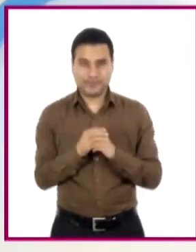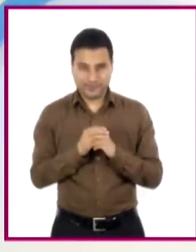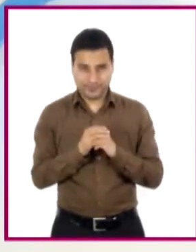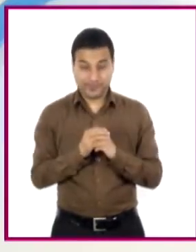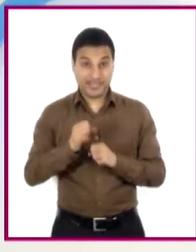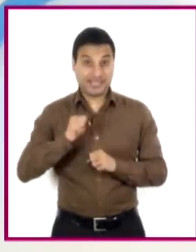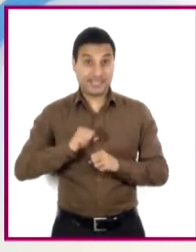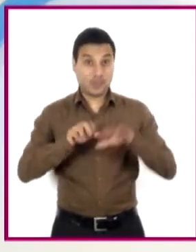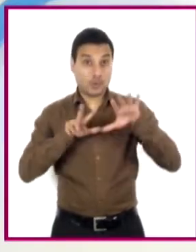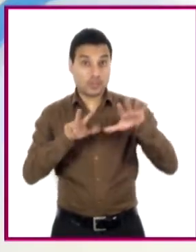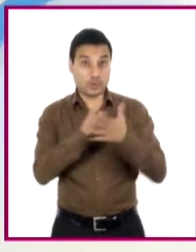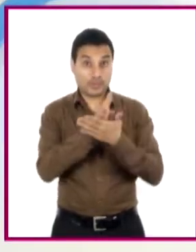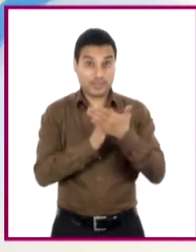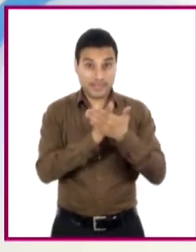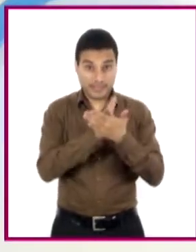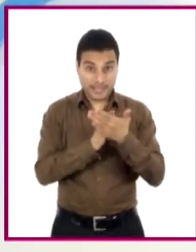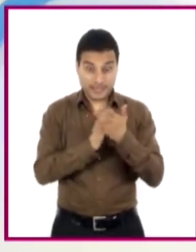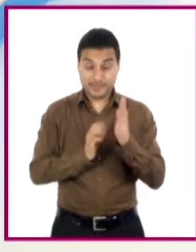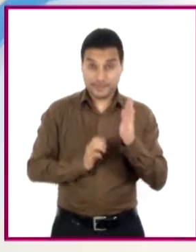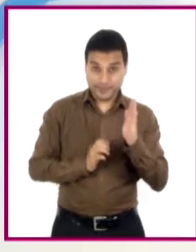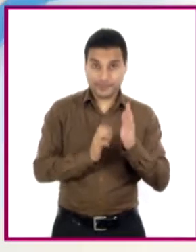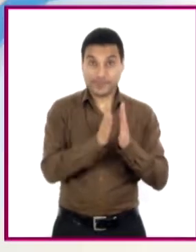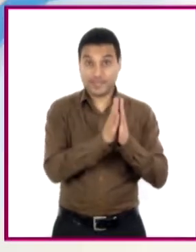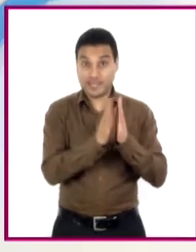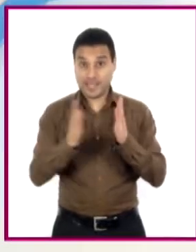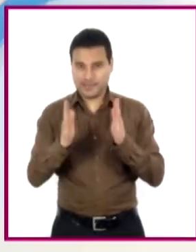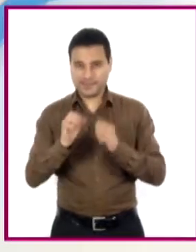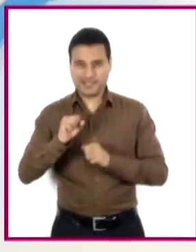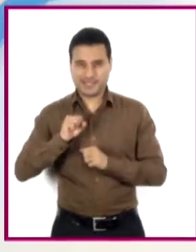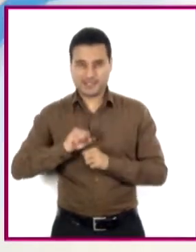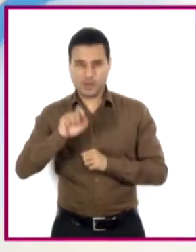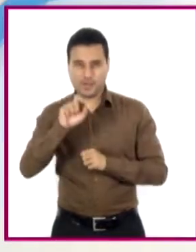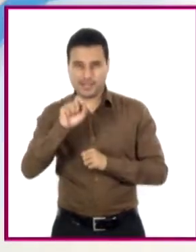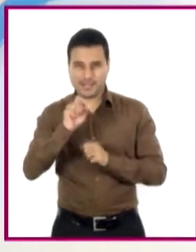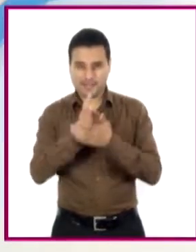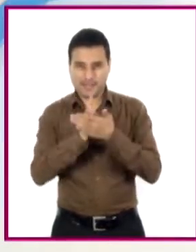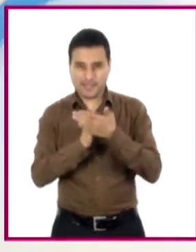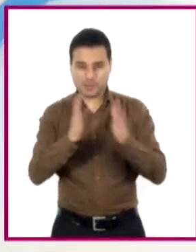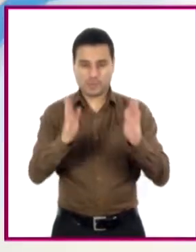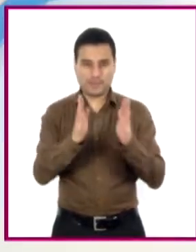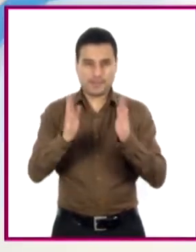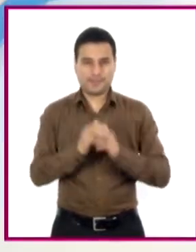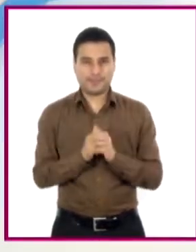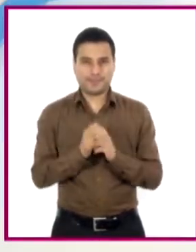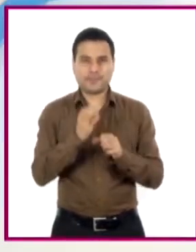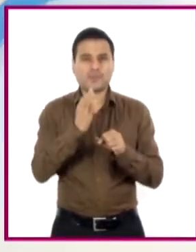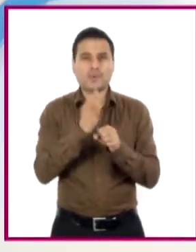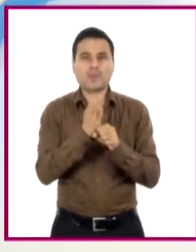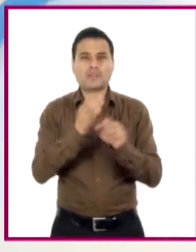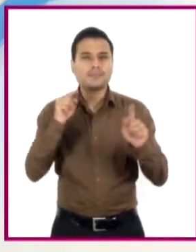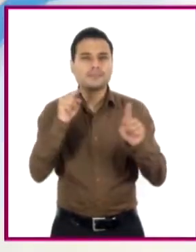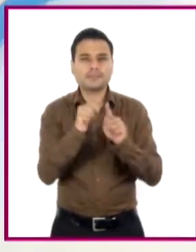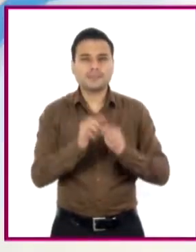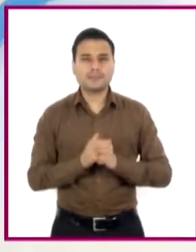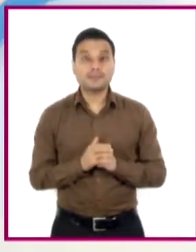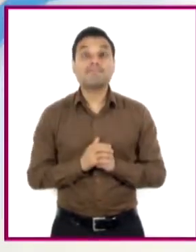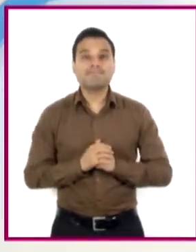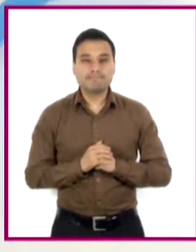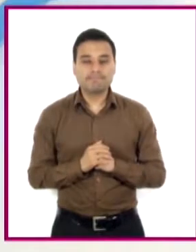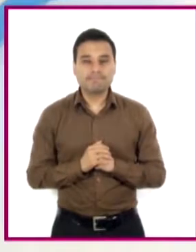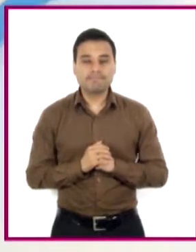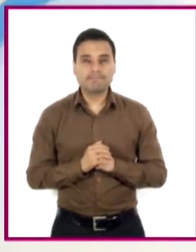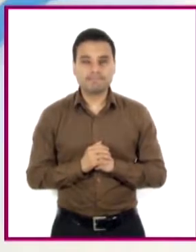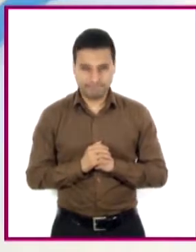mediados del siglo XVIII y mediados del siglo XX. Particularmente nos dedicaremos a ubicar en el tiempo y el